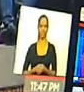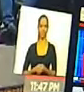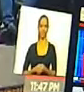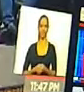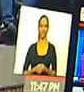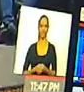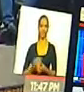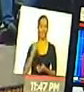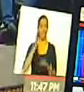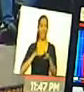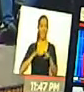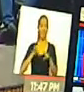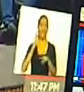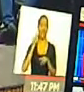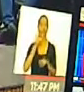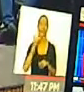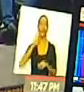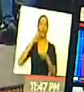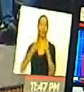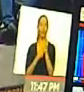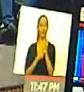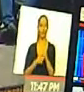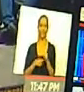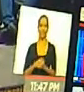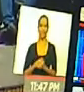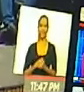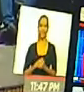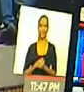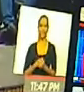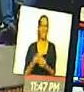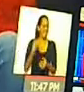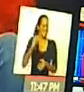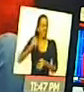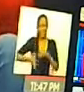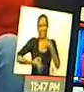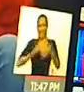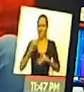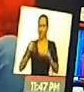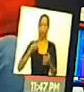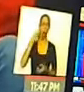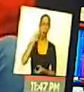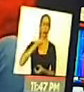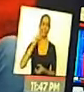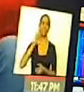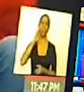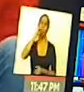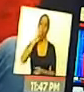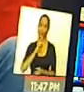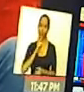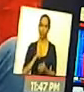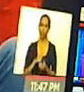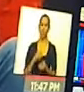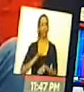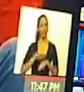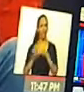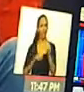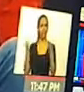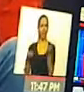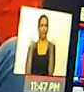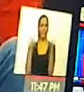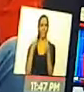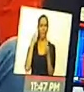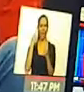Mira, la niña habla mejor que Guaidó, Chomo. Sí. O sea, en expresión, en oratoria. ¿Por qué no hacemos una campaña para ver si